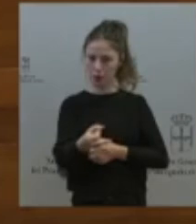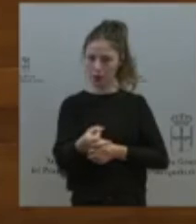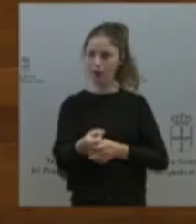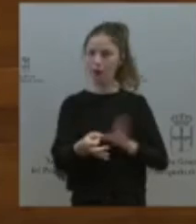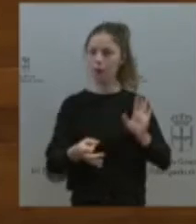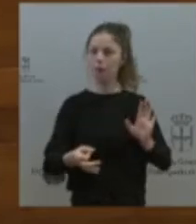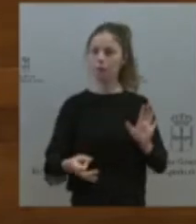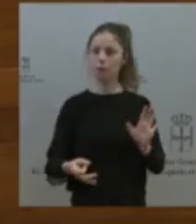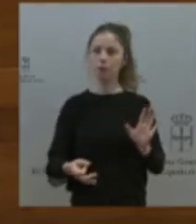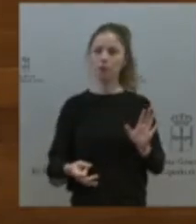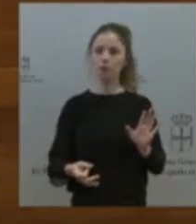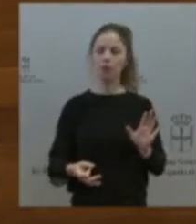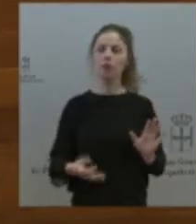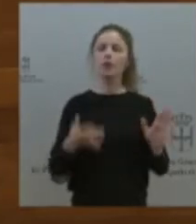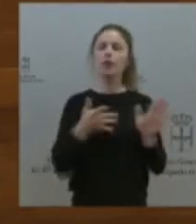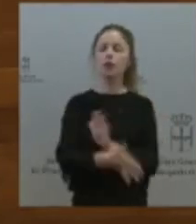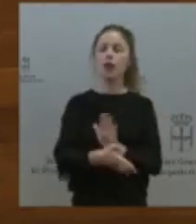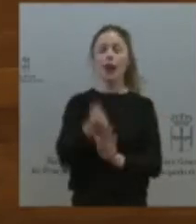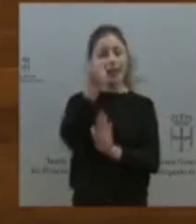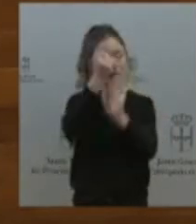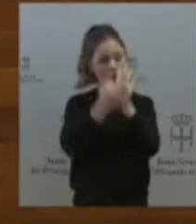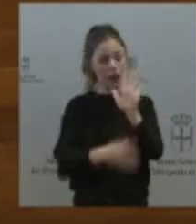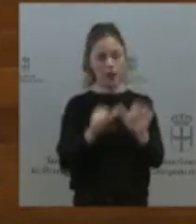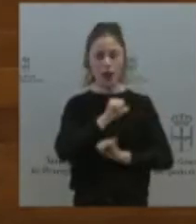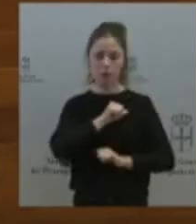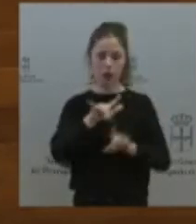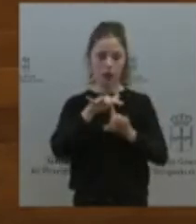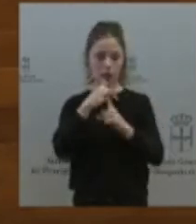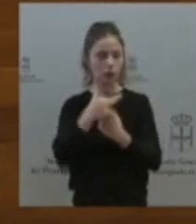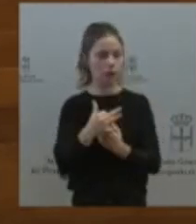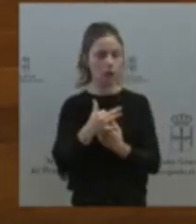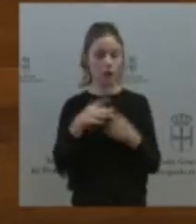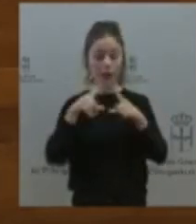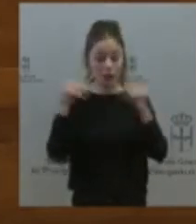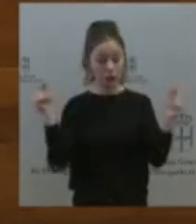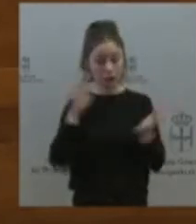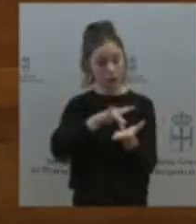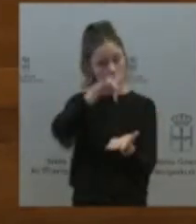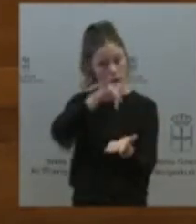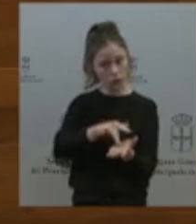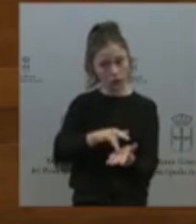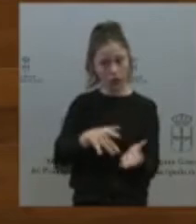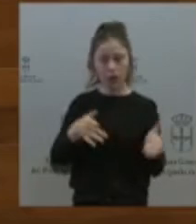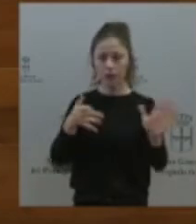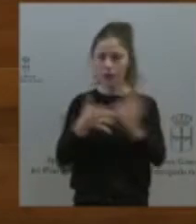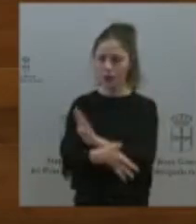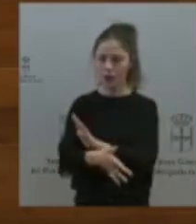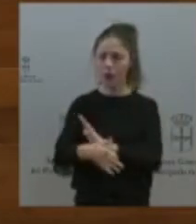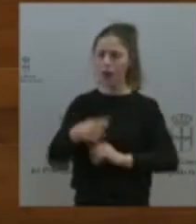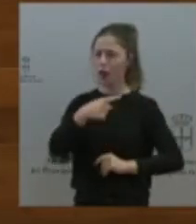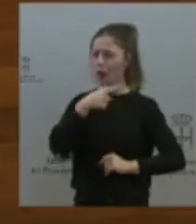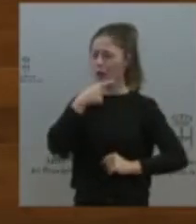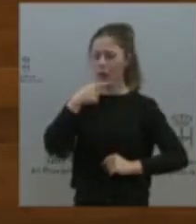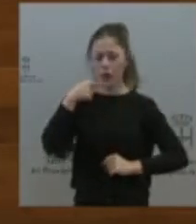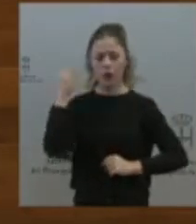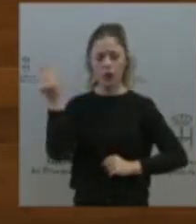espera que se está produciendo en Asturias está provocando un inmenso dolor a la ciudadanía, tanto en dependencia como